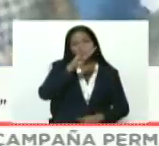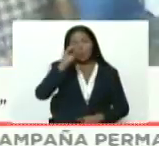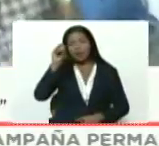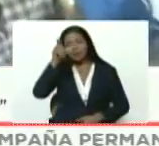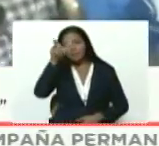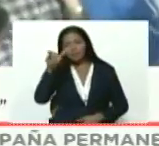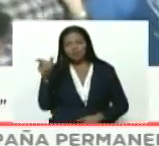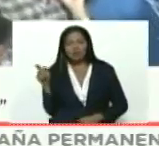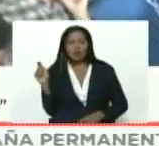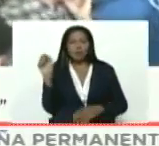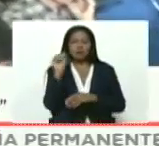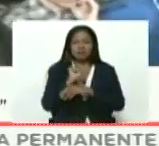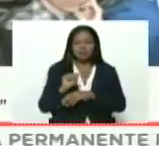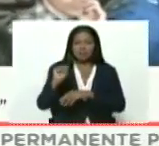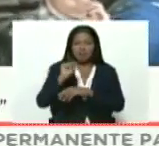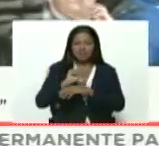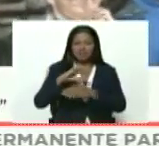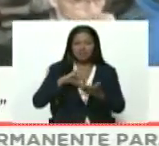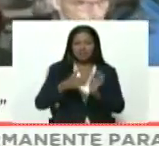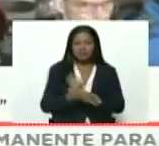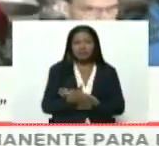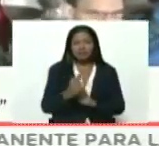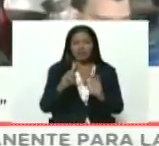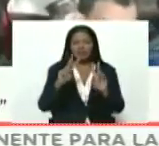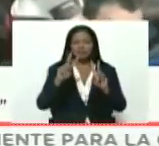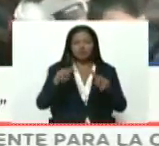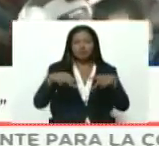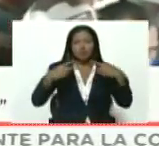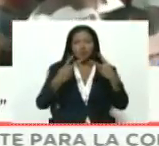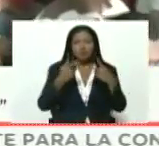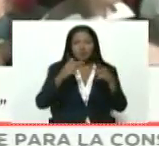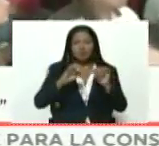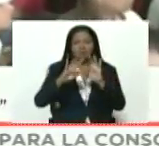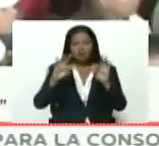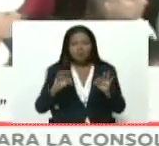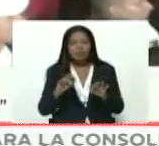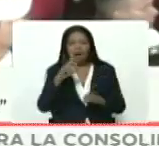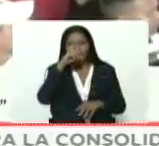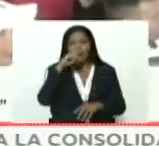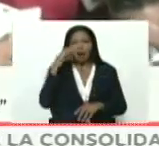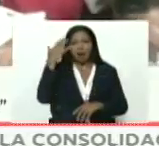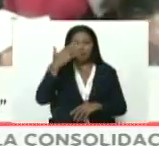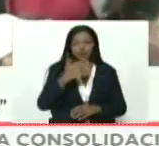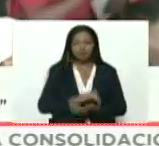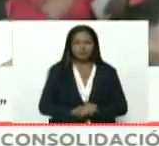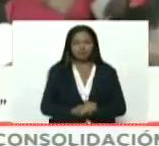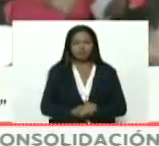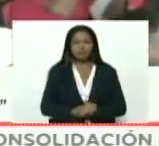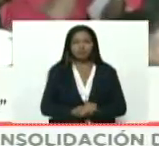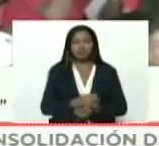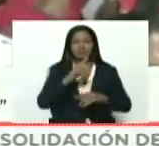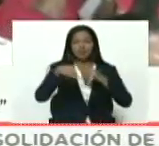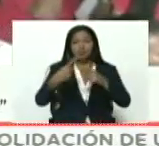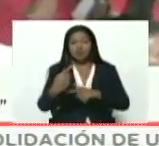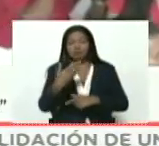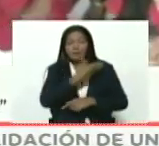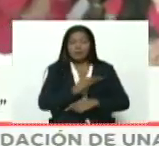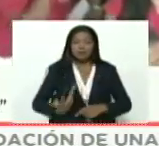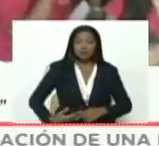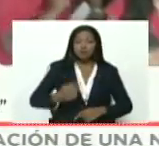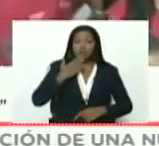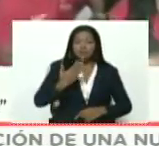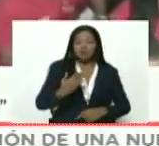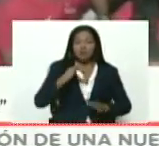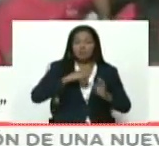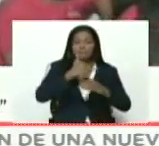por semestre. Uh-huh. Es decir, duplicaríamos al año. Esto es lo que hasta ahorita hemos montado. Después de esto, presidente, usted nos pidió un